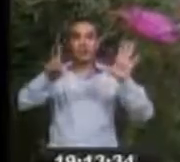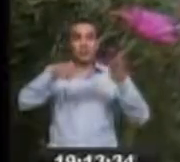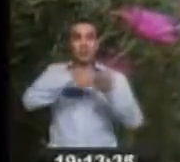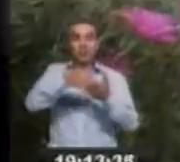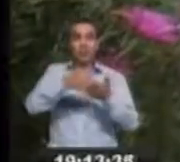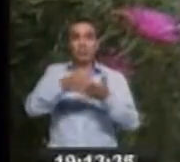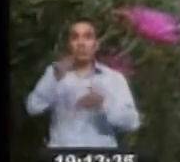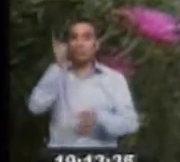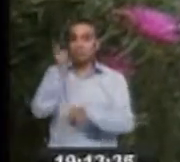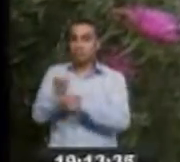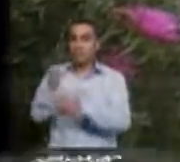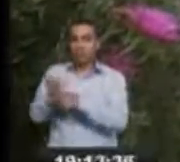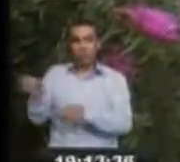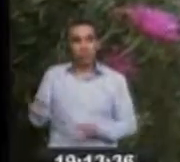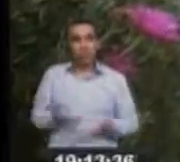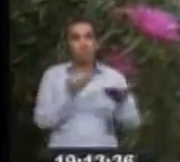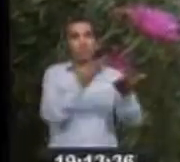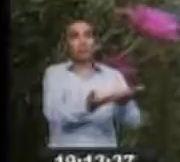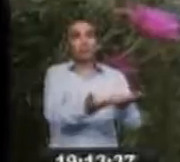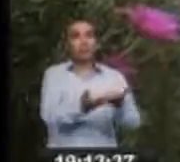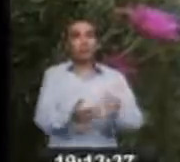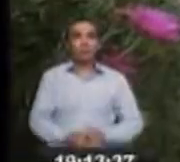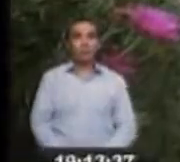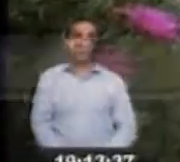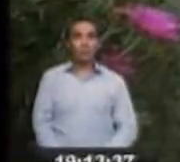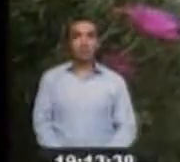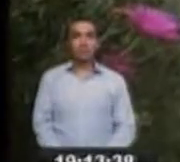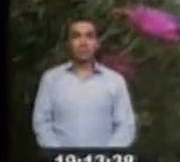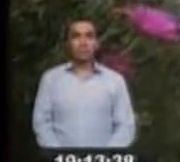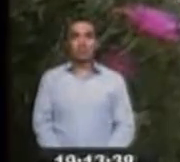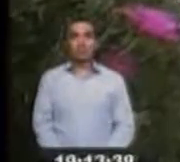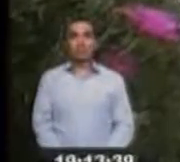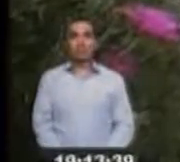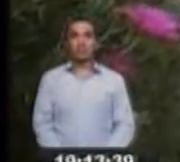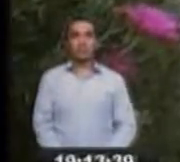seleccionarán a los jueces de la Corte Constitucional. Fabiola Santana, TC Televisión.